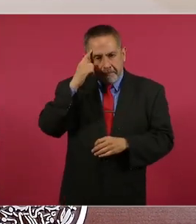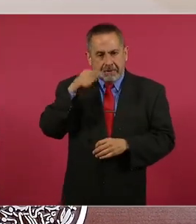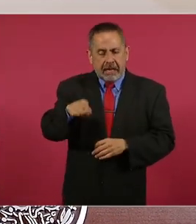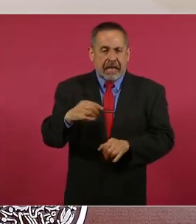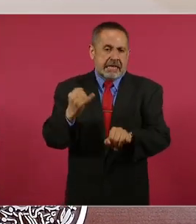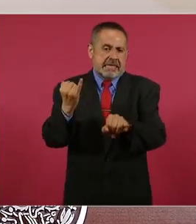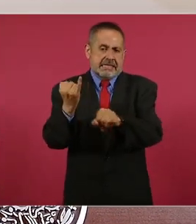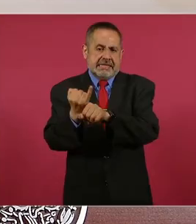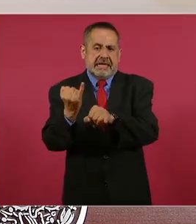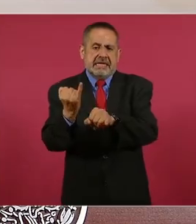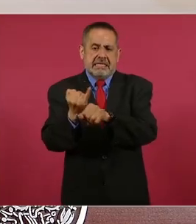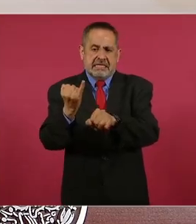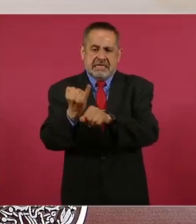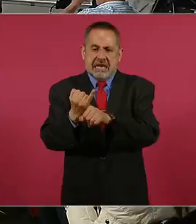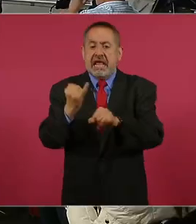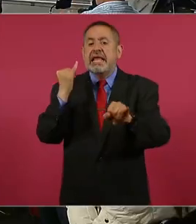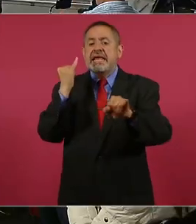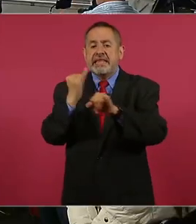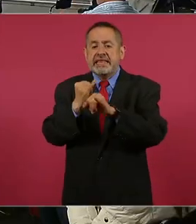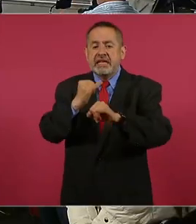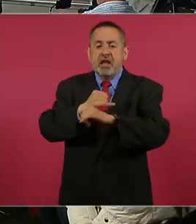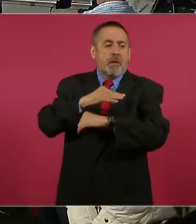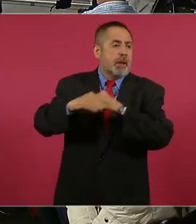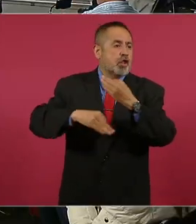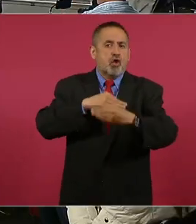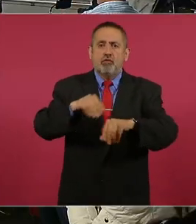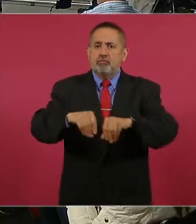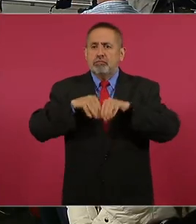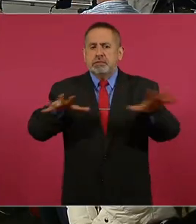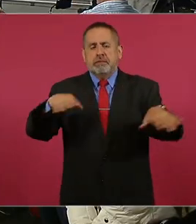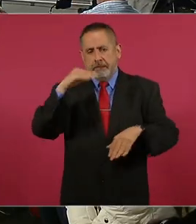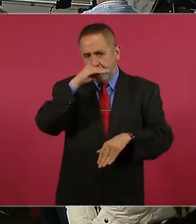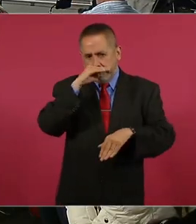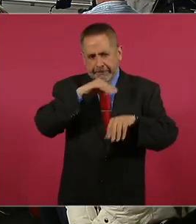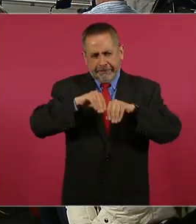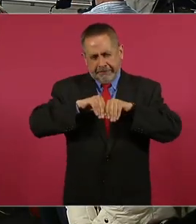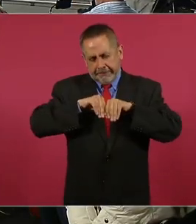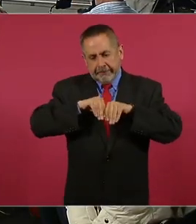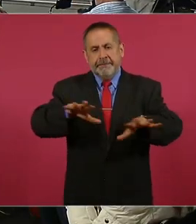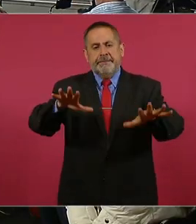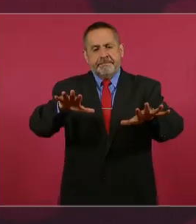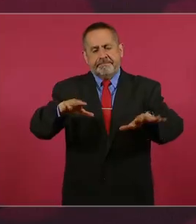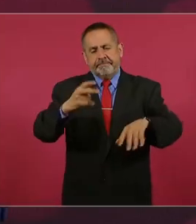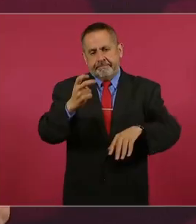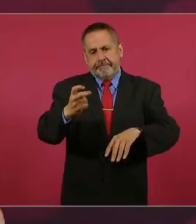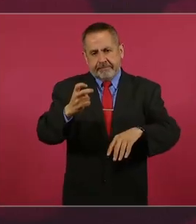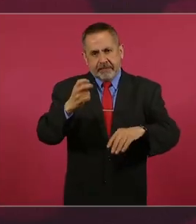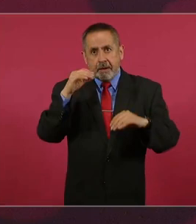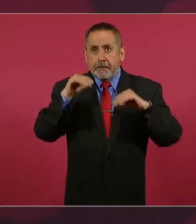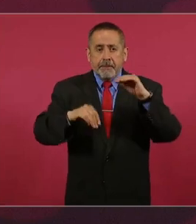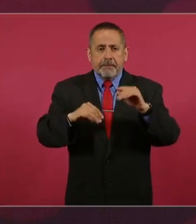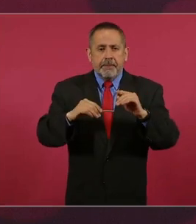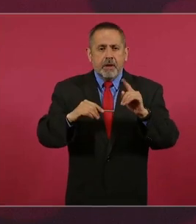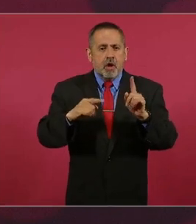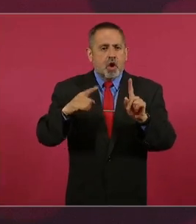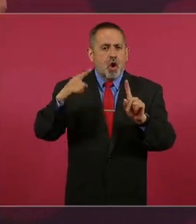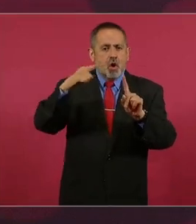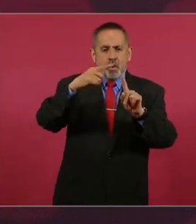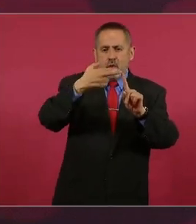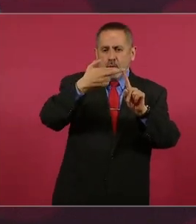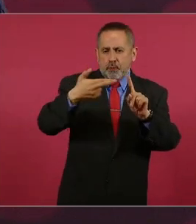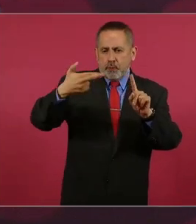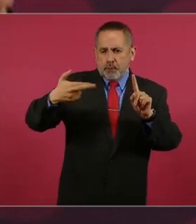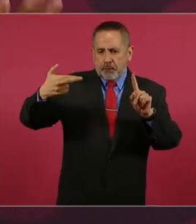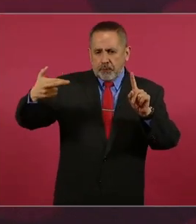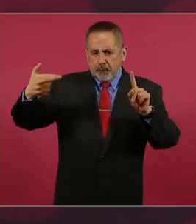Internet para todos, todo el sistema de Internet que se está instalando,